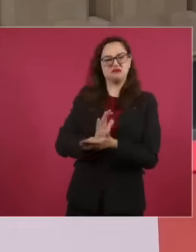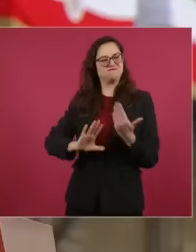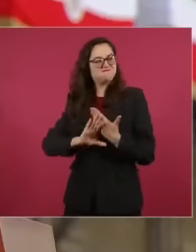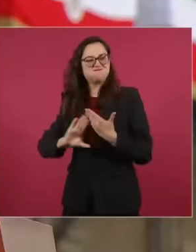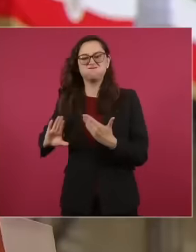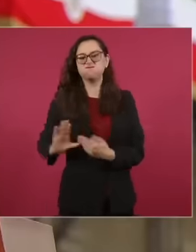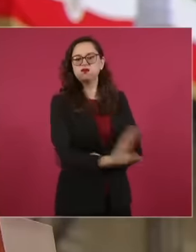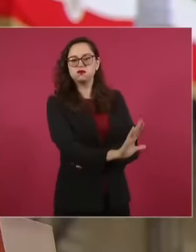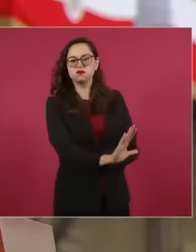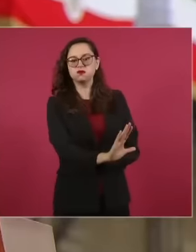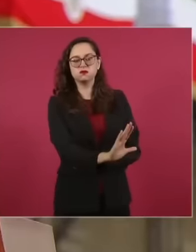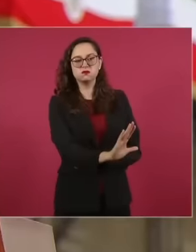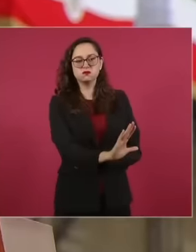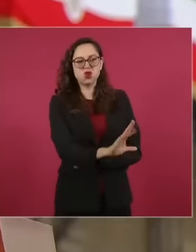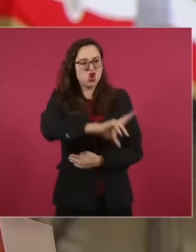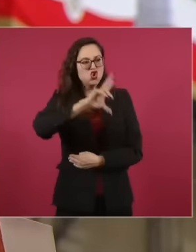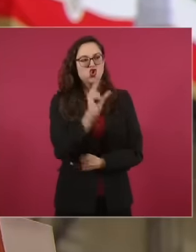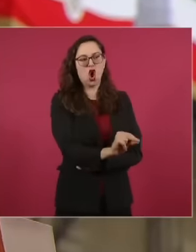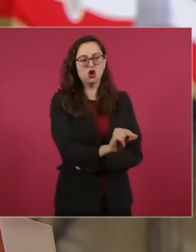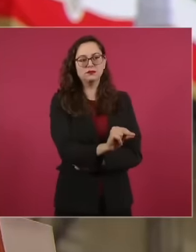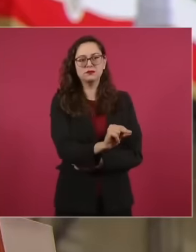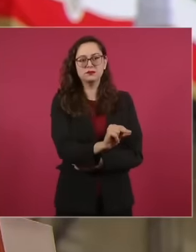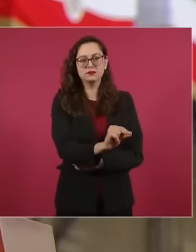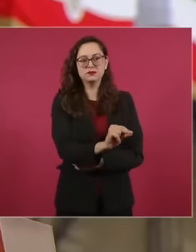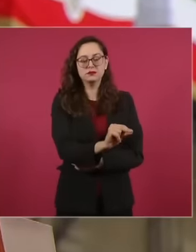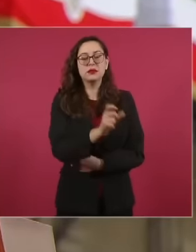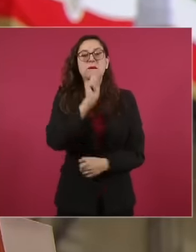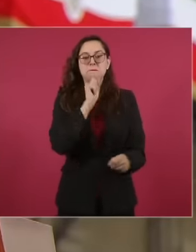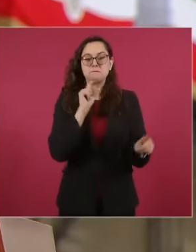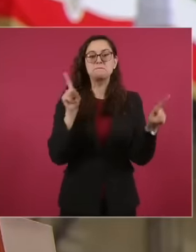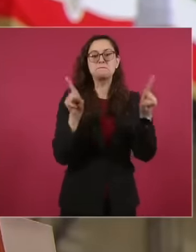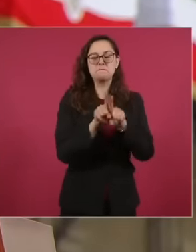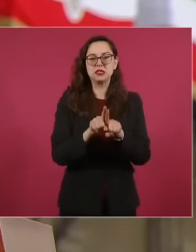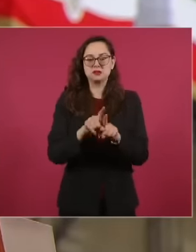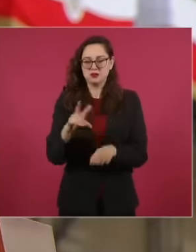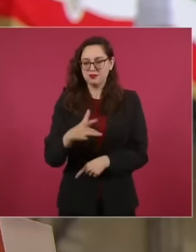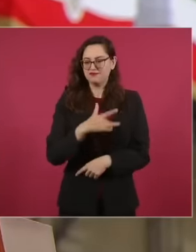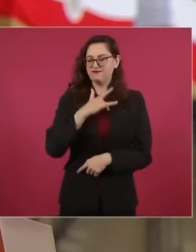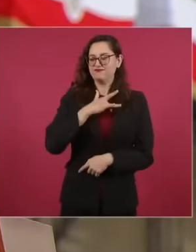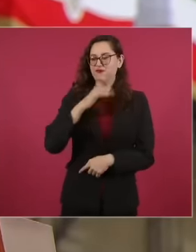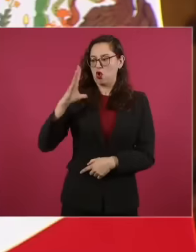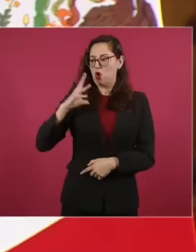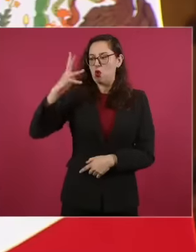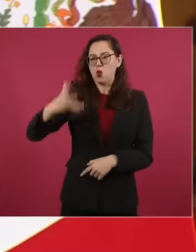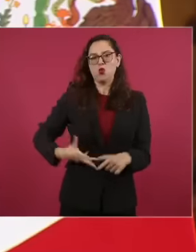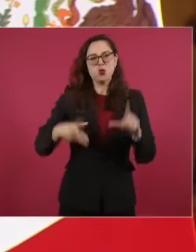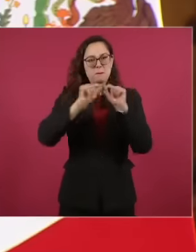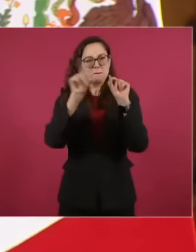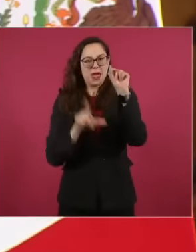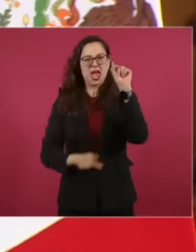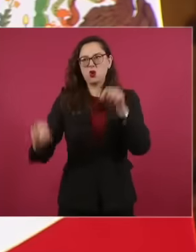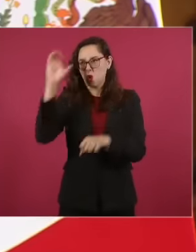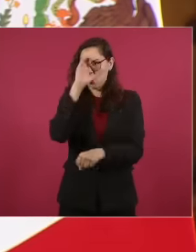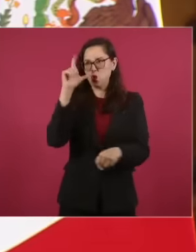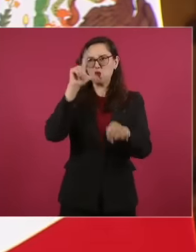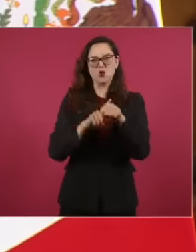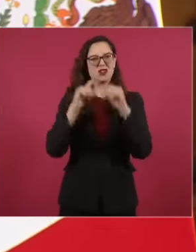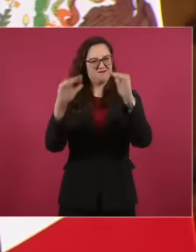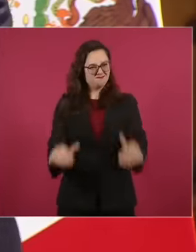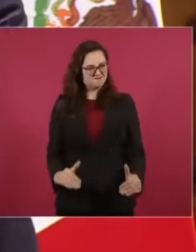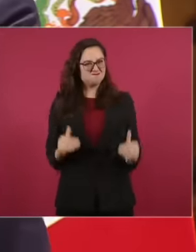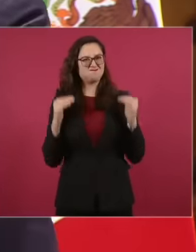discriminación. Hemos exaltado la grandeza cultural de México.